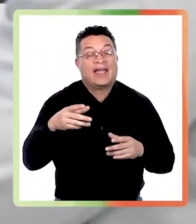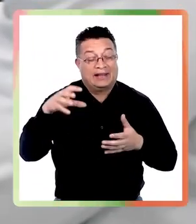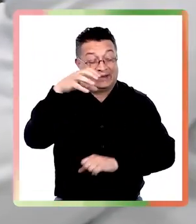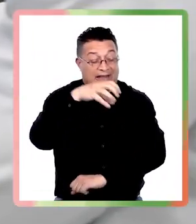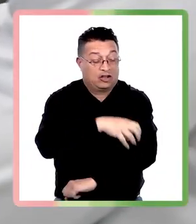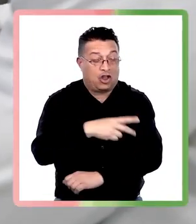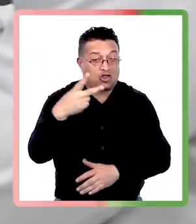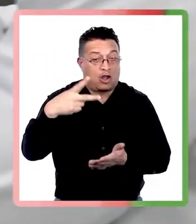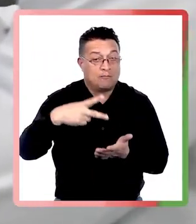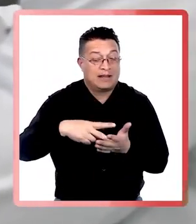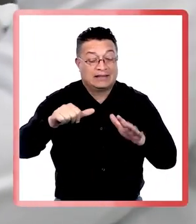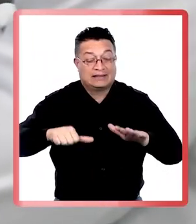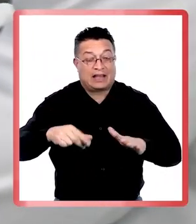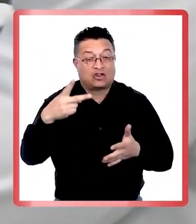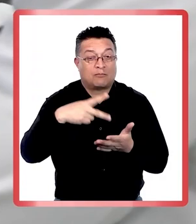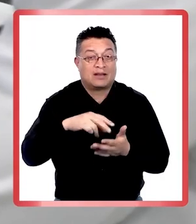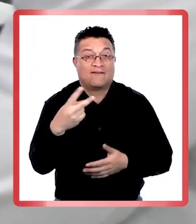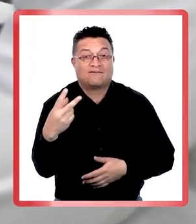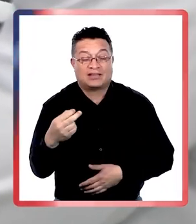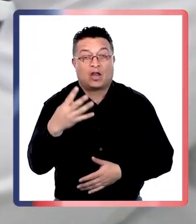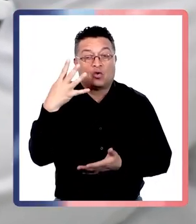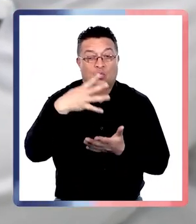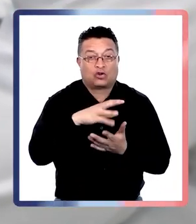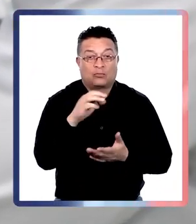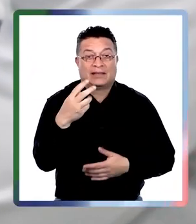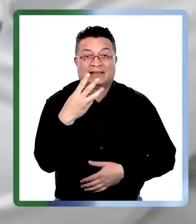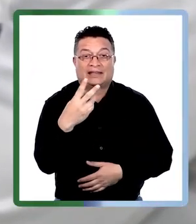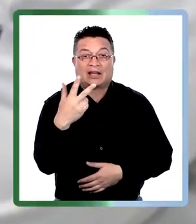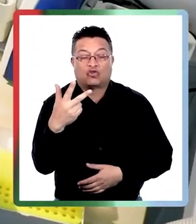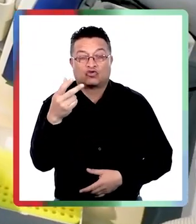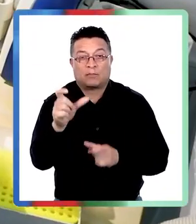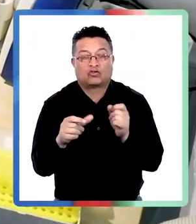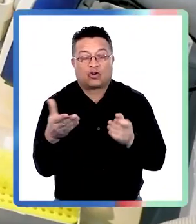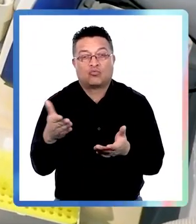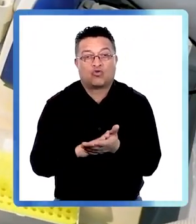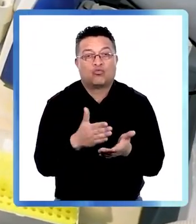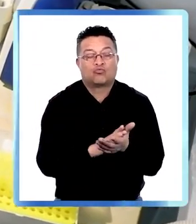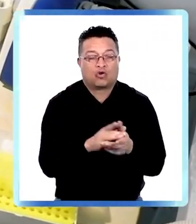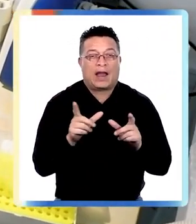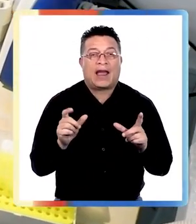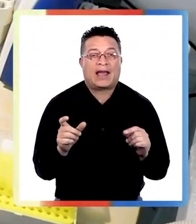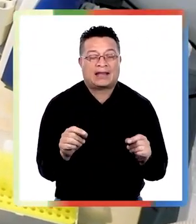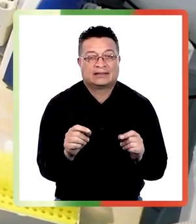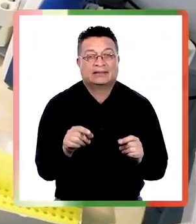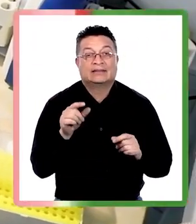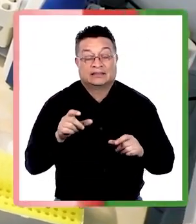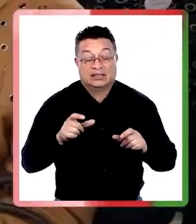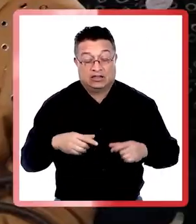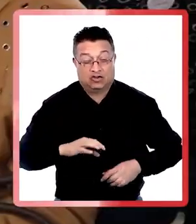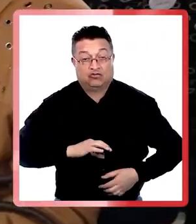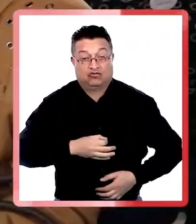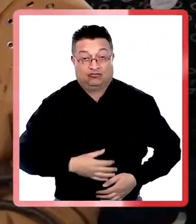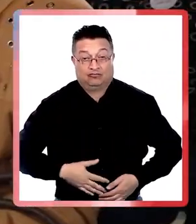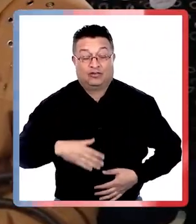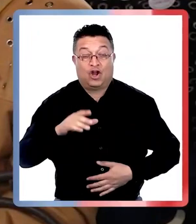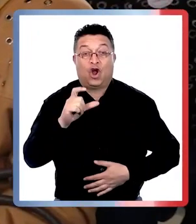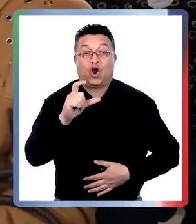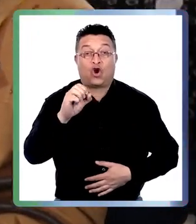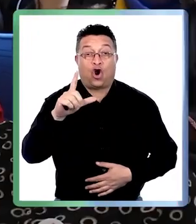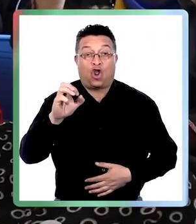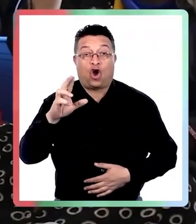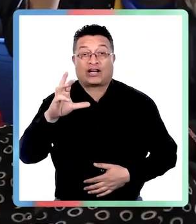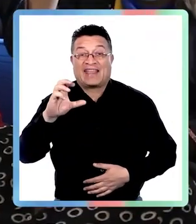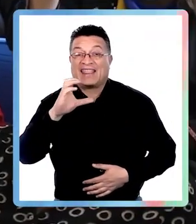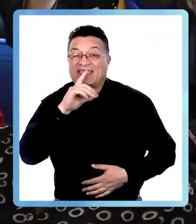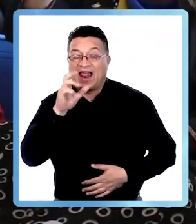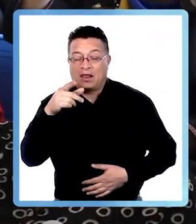y 2020 4.038 personas murieron de cáncer. El cáncer colorrectal, una de las principales causas de muerte en los